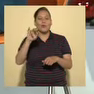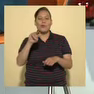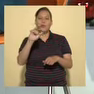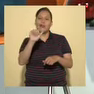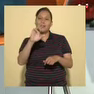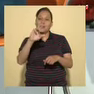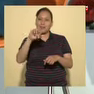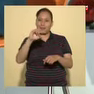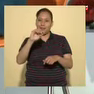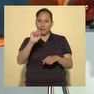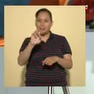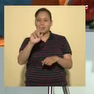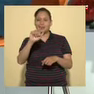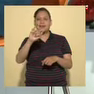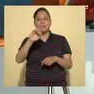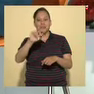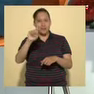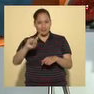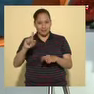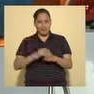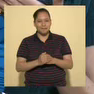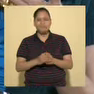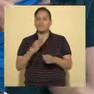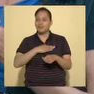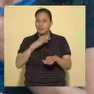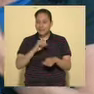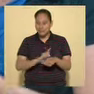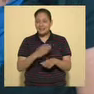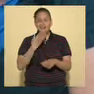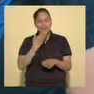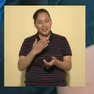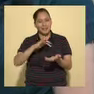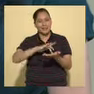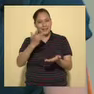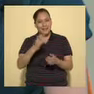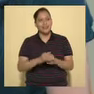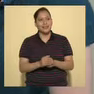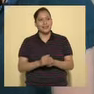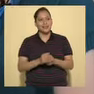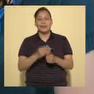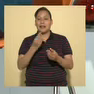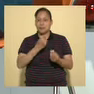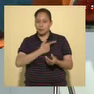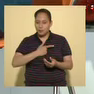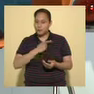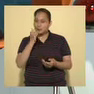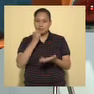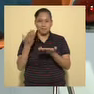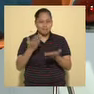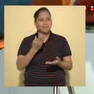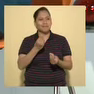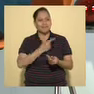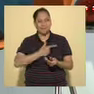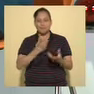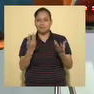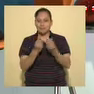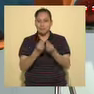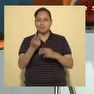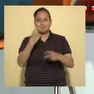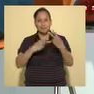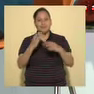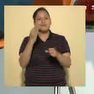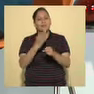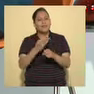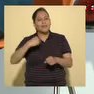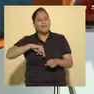Juan Carlos Ramírez Serralde. Buenos días, muy bien, gracias. ¿Cómo estás? Qué gusto, doctor, como siempre. Con mucho gusto de estar aquí con ustedes, pero ahora vamos